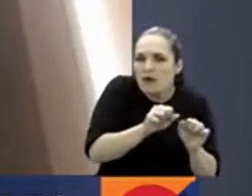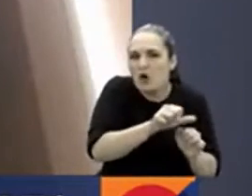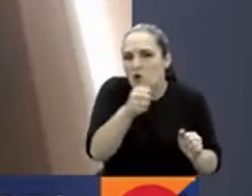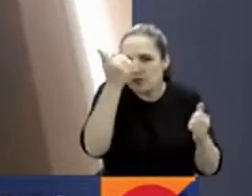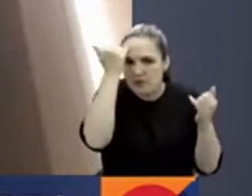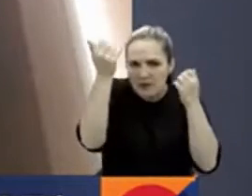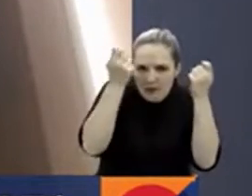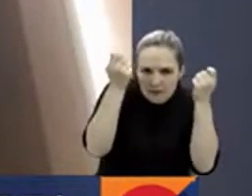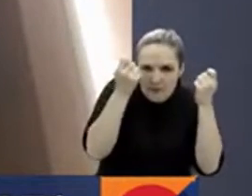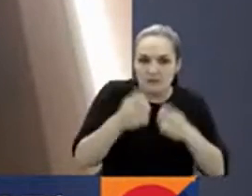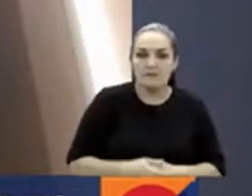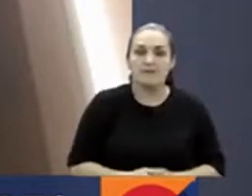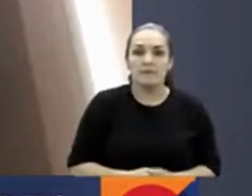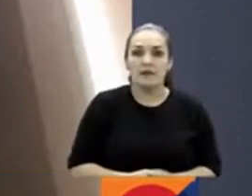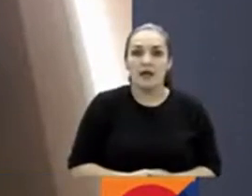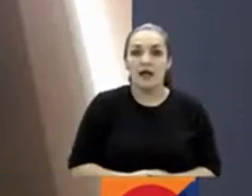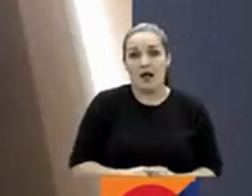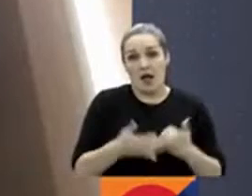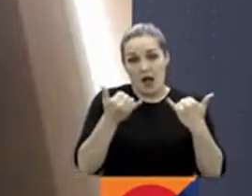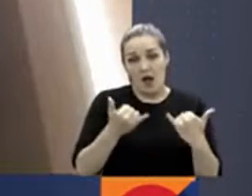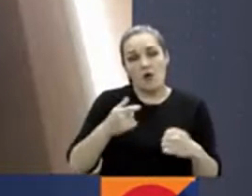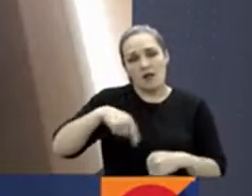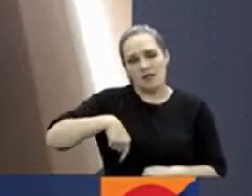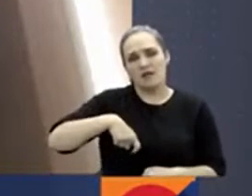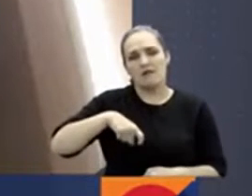una autorización expresa